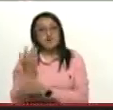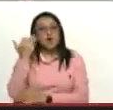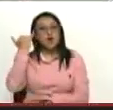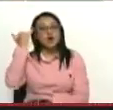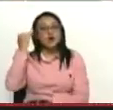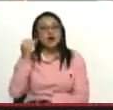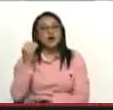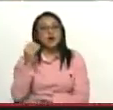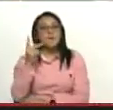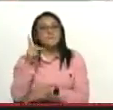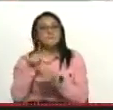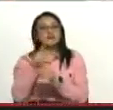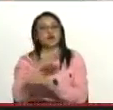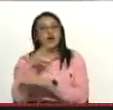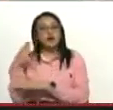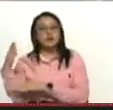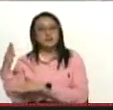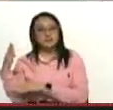petrocaría